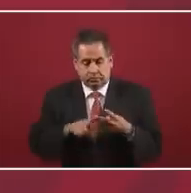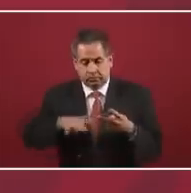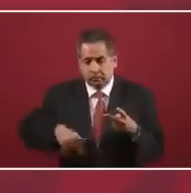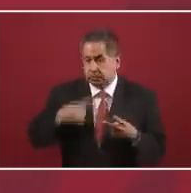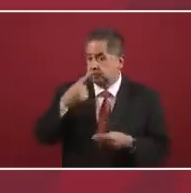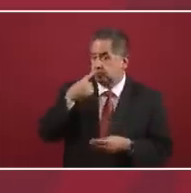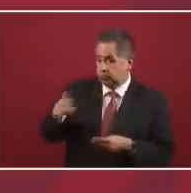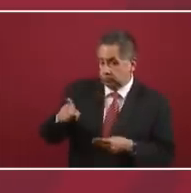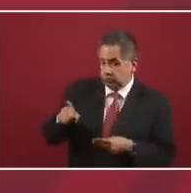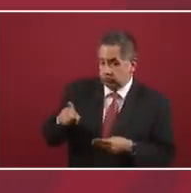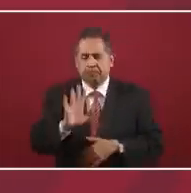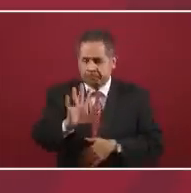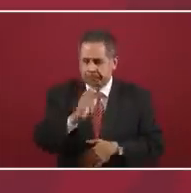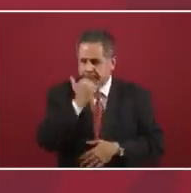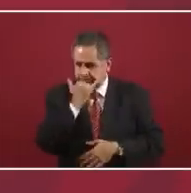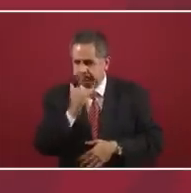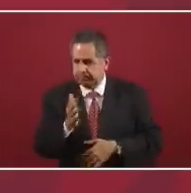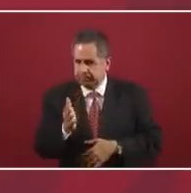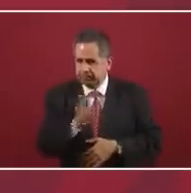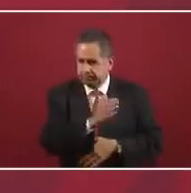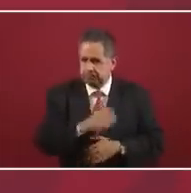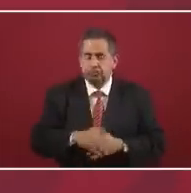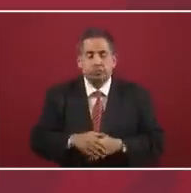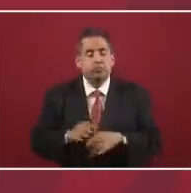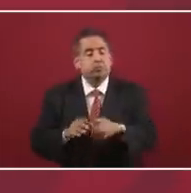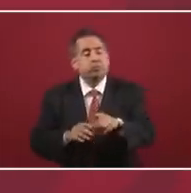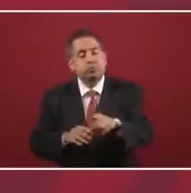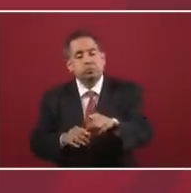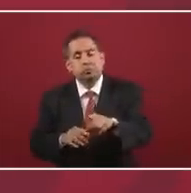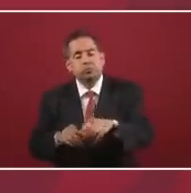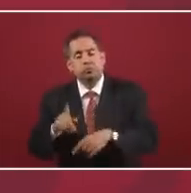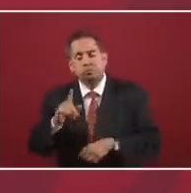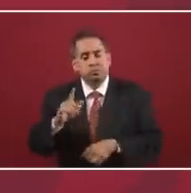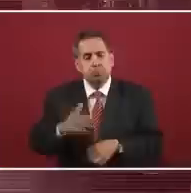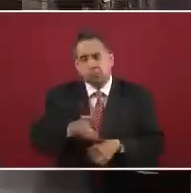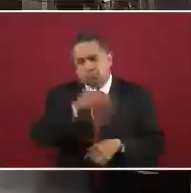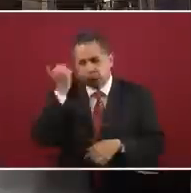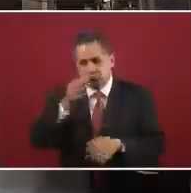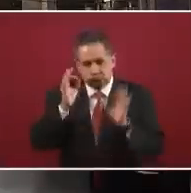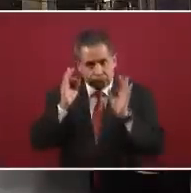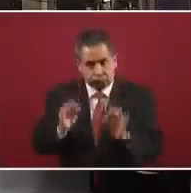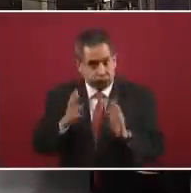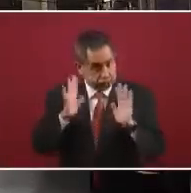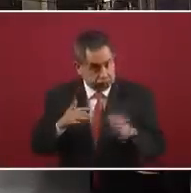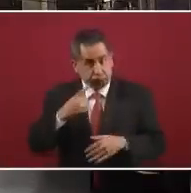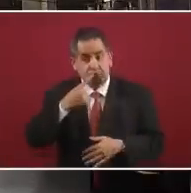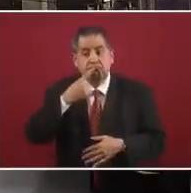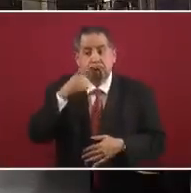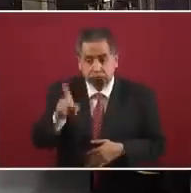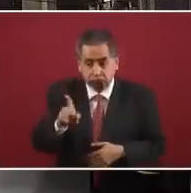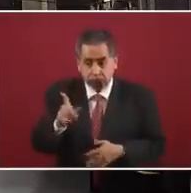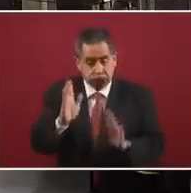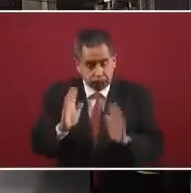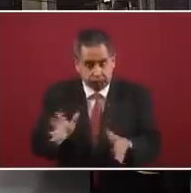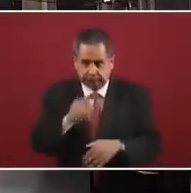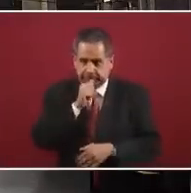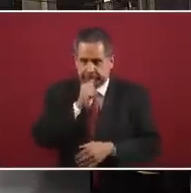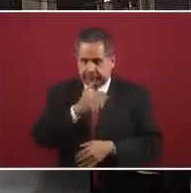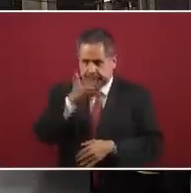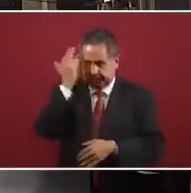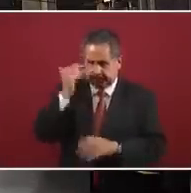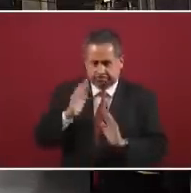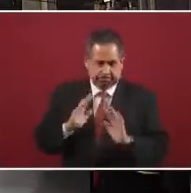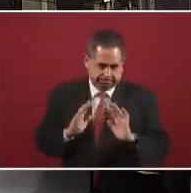no tengo información no sé exactamente si está presentada una denuncia pero